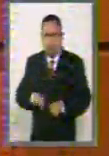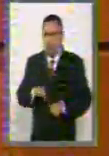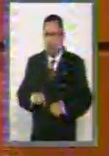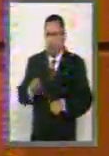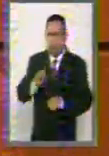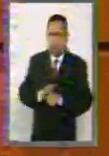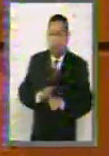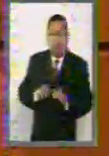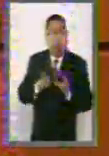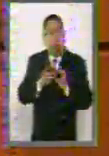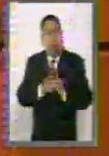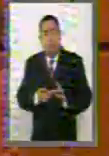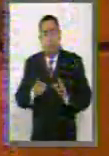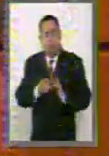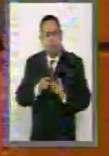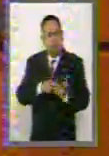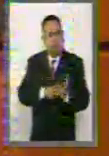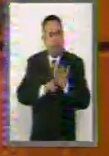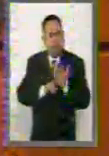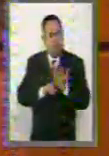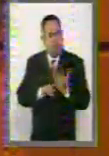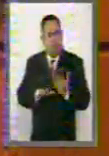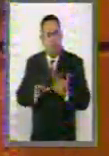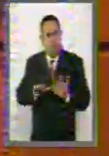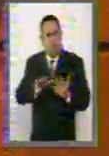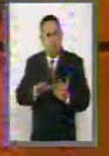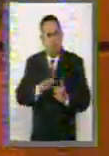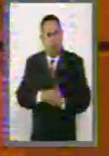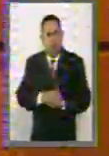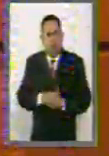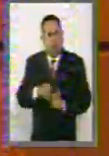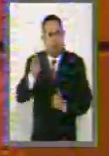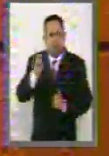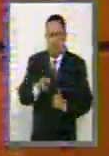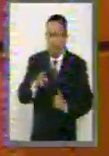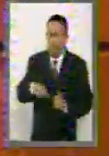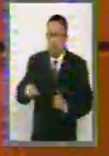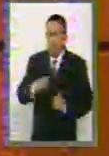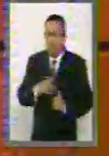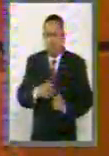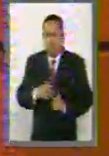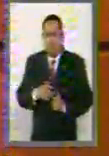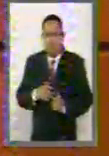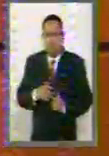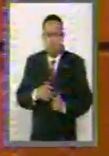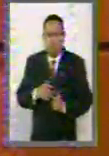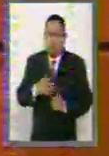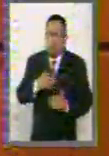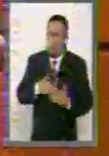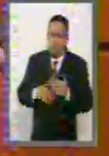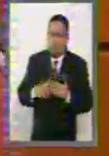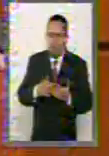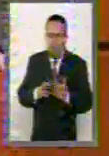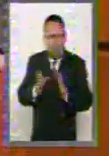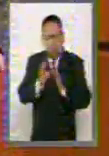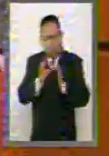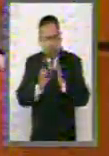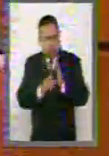se hace tan evidente el agotamiento del modelo constitucional que